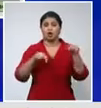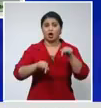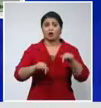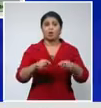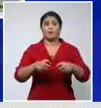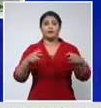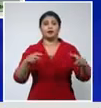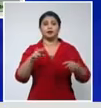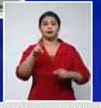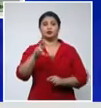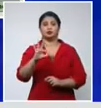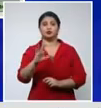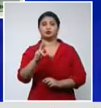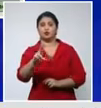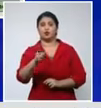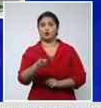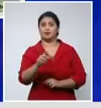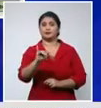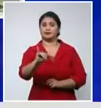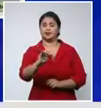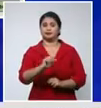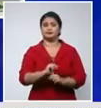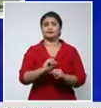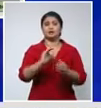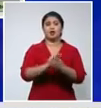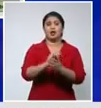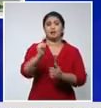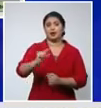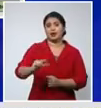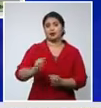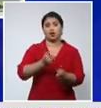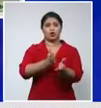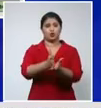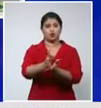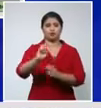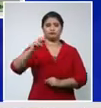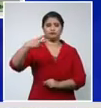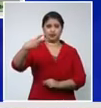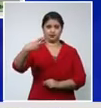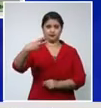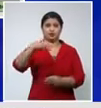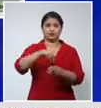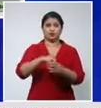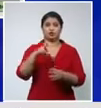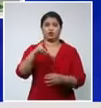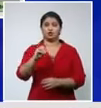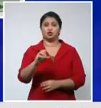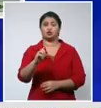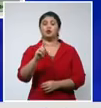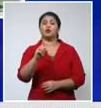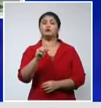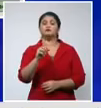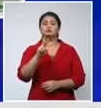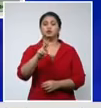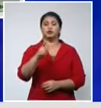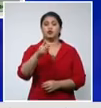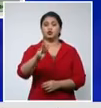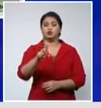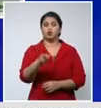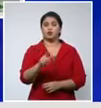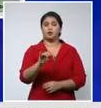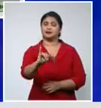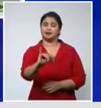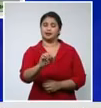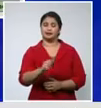282,6. Mayabeque se mantiene en el segundo lugar con 212,6 por 100.000